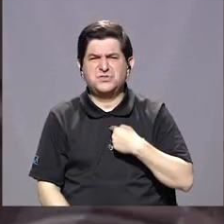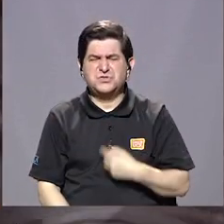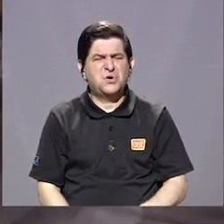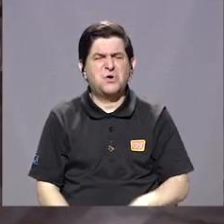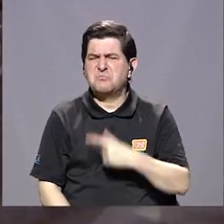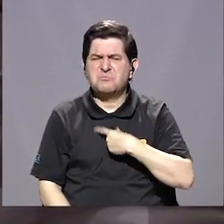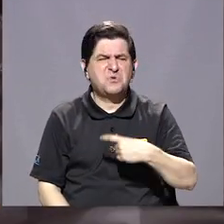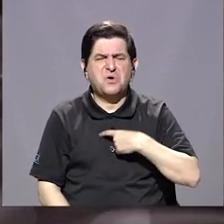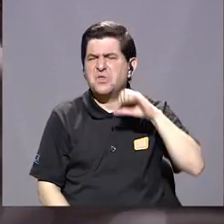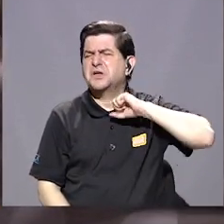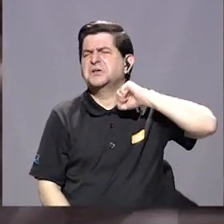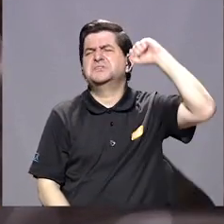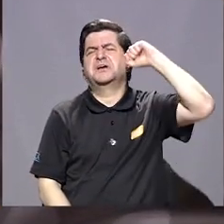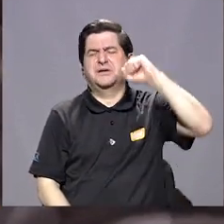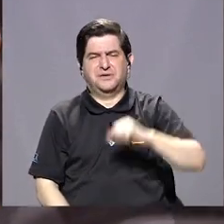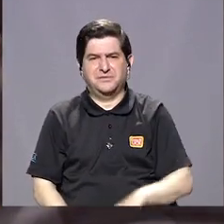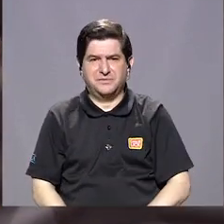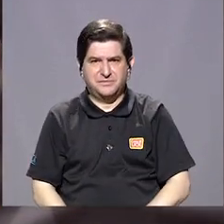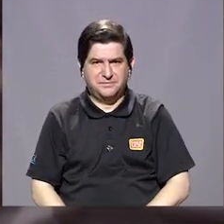suicidarme.